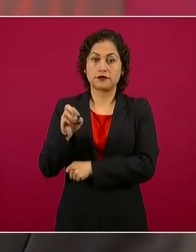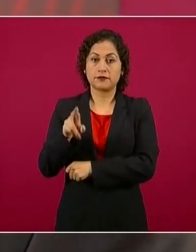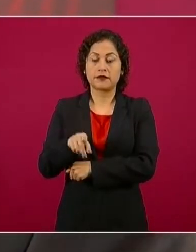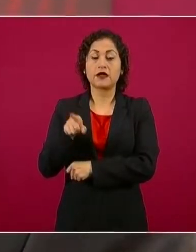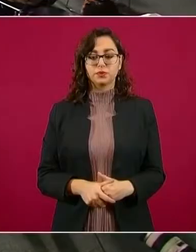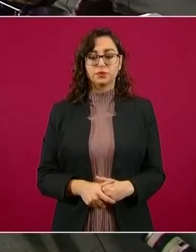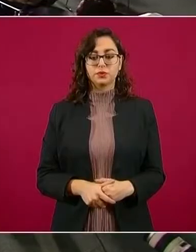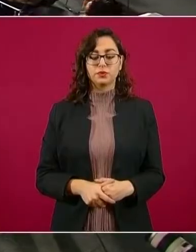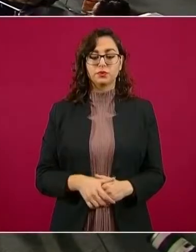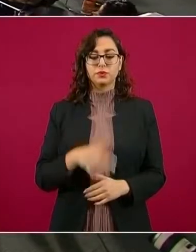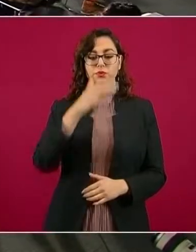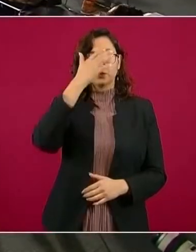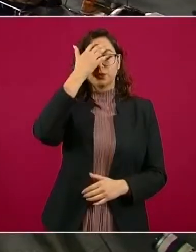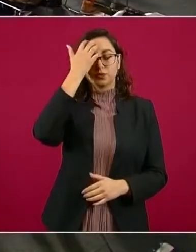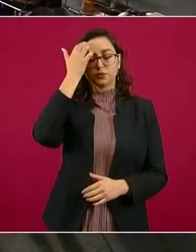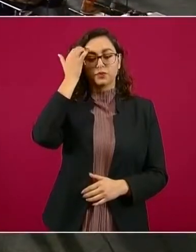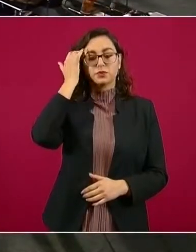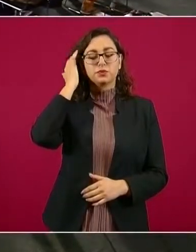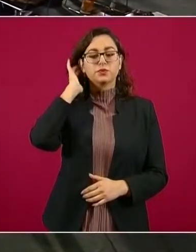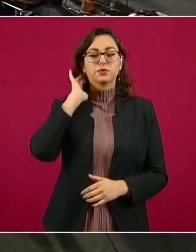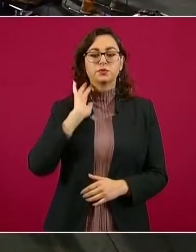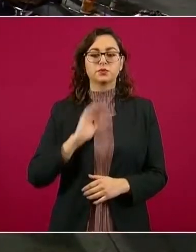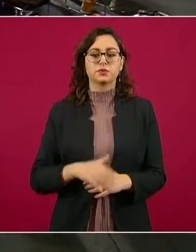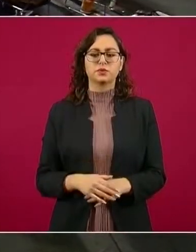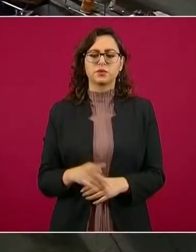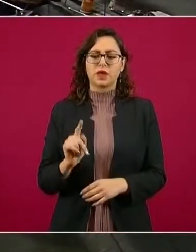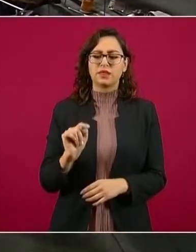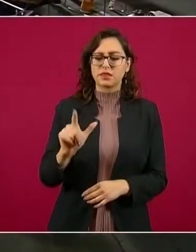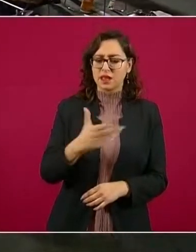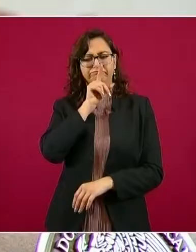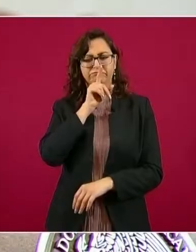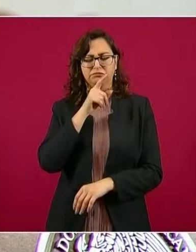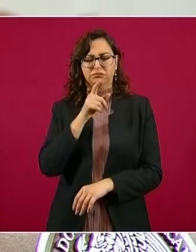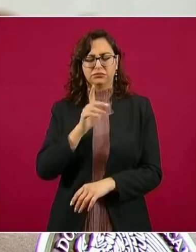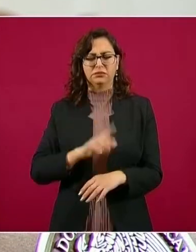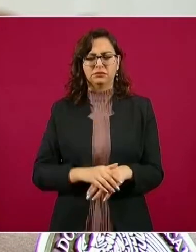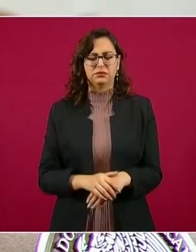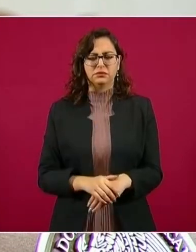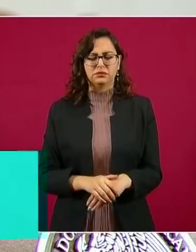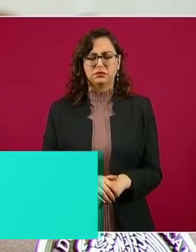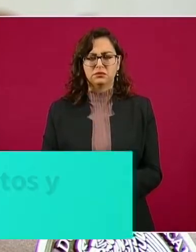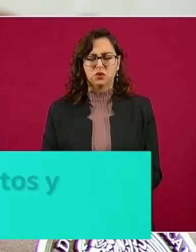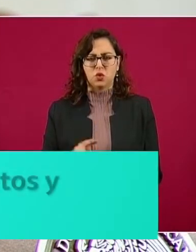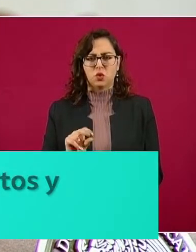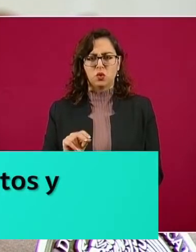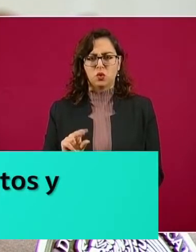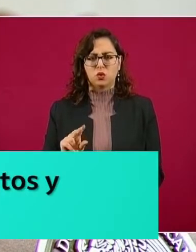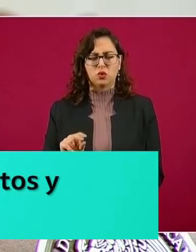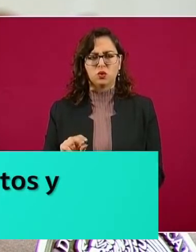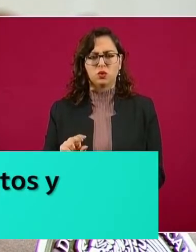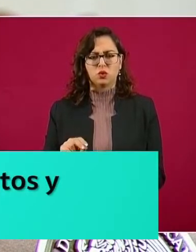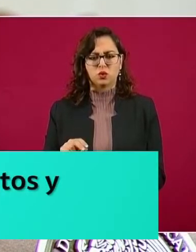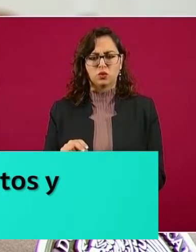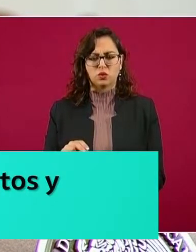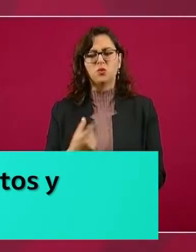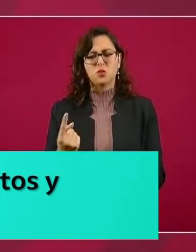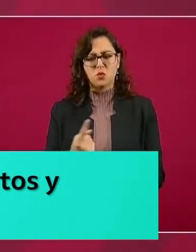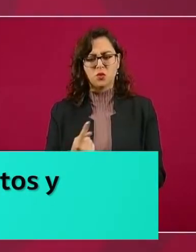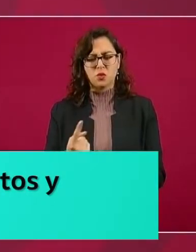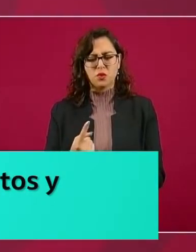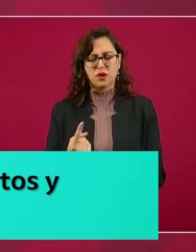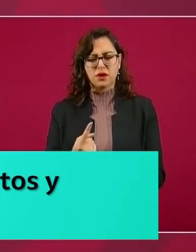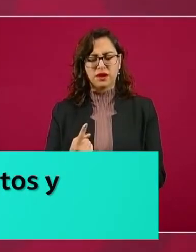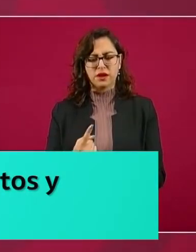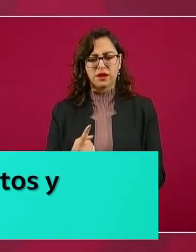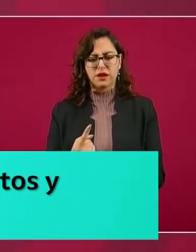que la capitán de altura, Ana Laura López Bautista, será la nueva coordinadora general de Puertos y Marina, quien sustituye a Rosa